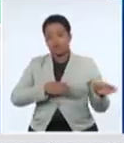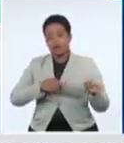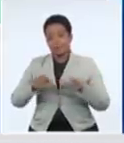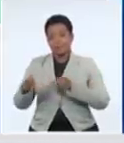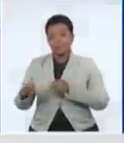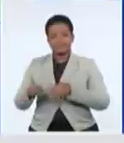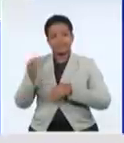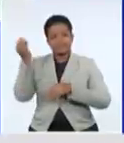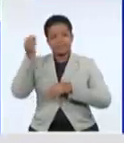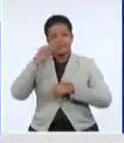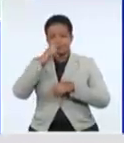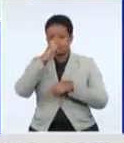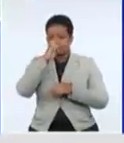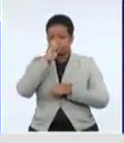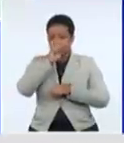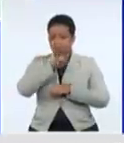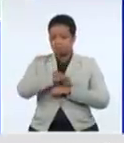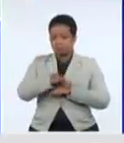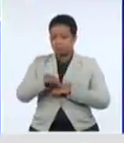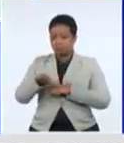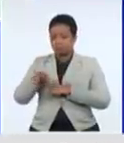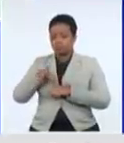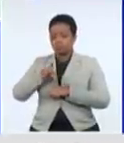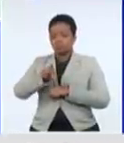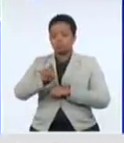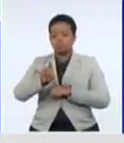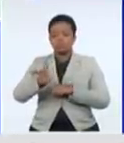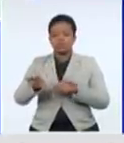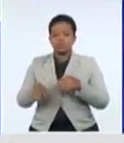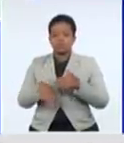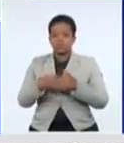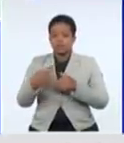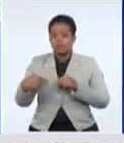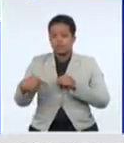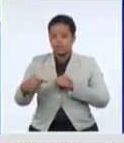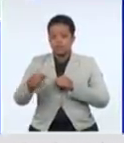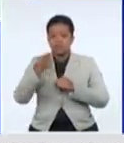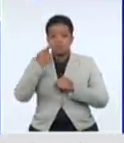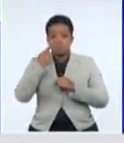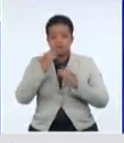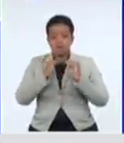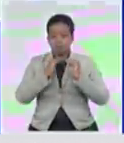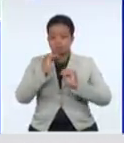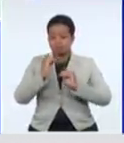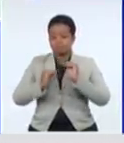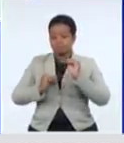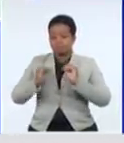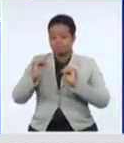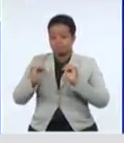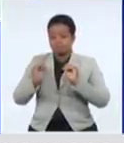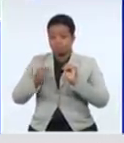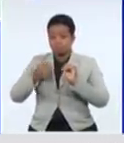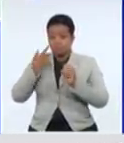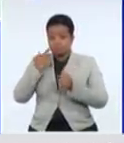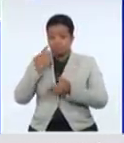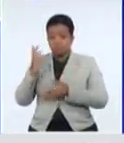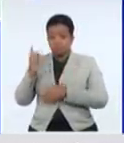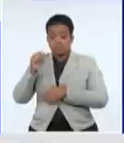15 días nos permite ver ahí que en este periodo se han diagnosticado